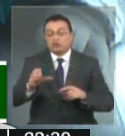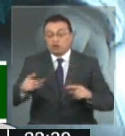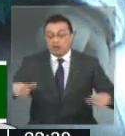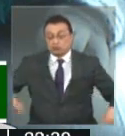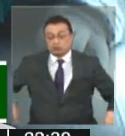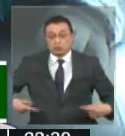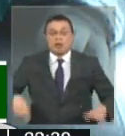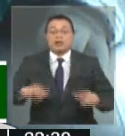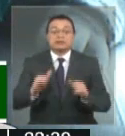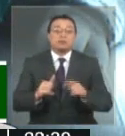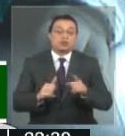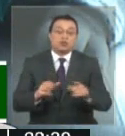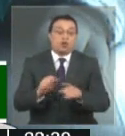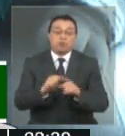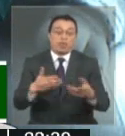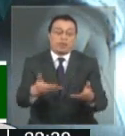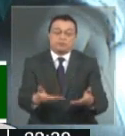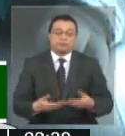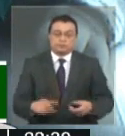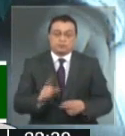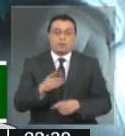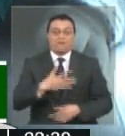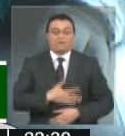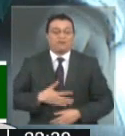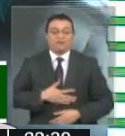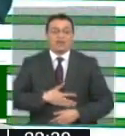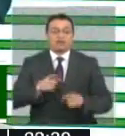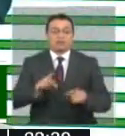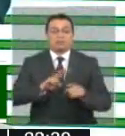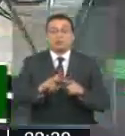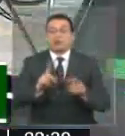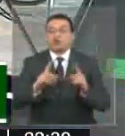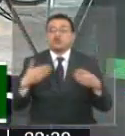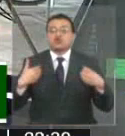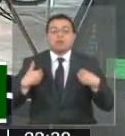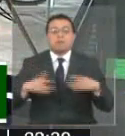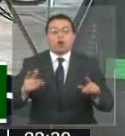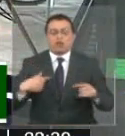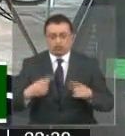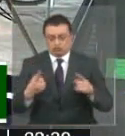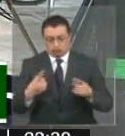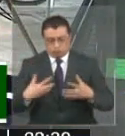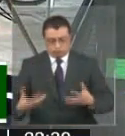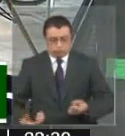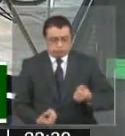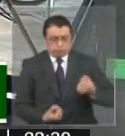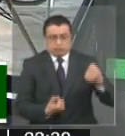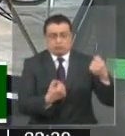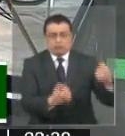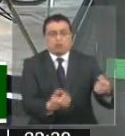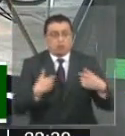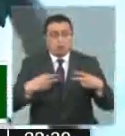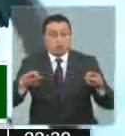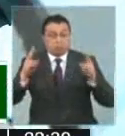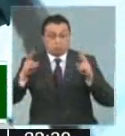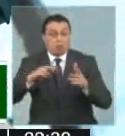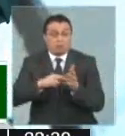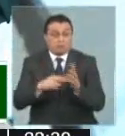y les dicen sí, pero nosotros no lo podemos recibir porque el baño está adaptado. No, si no me importa, yo me las arreglo, lo agarraré en brazos, no sé qué más. Están